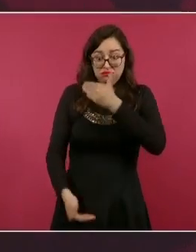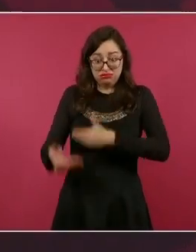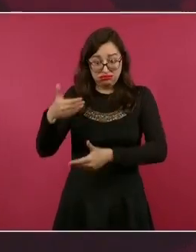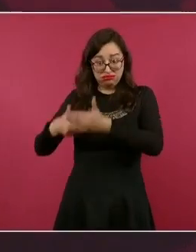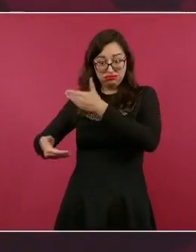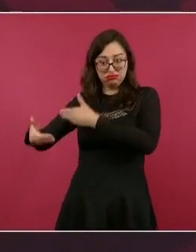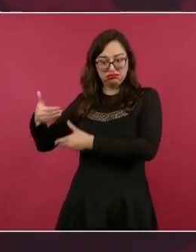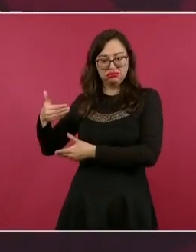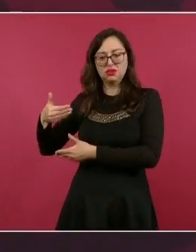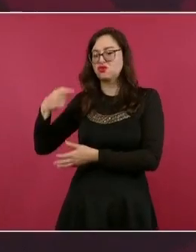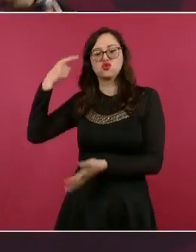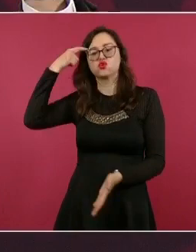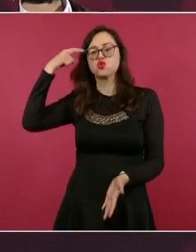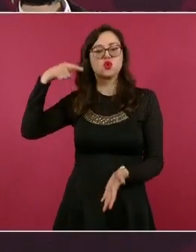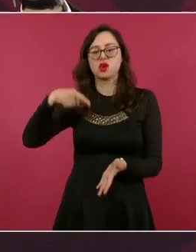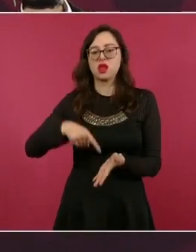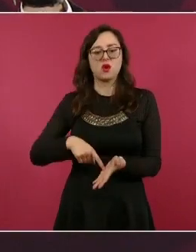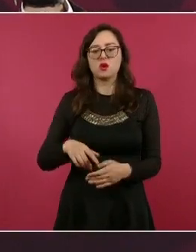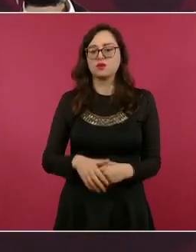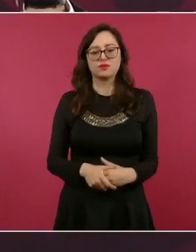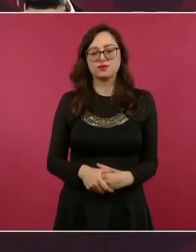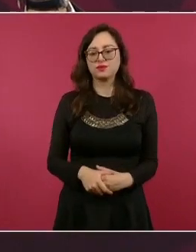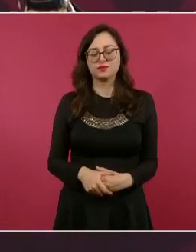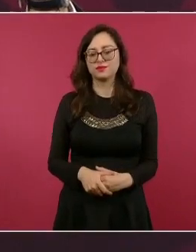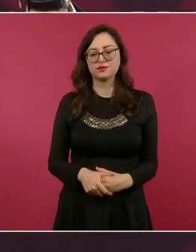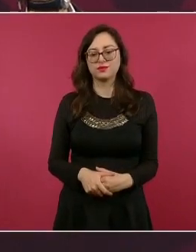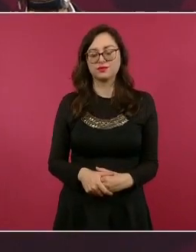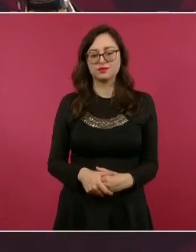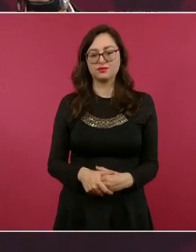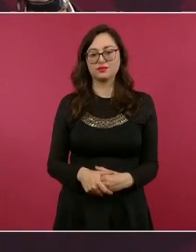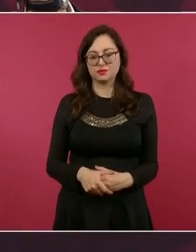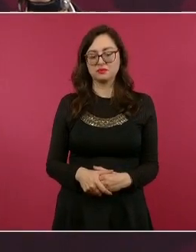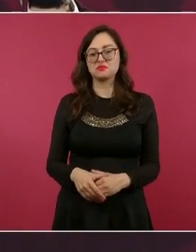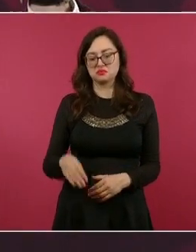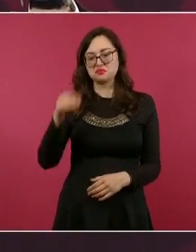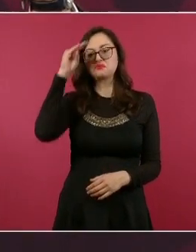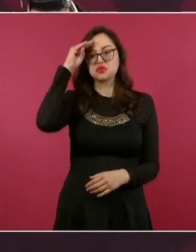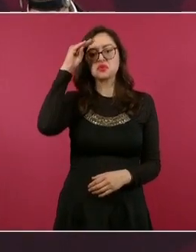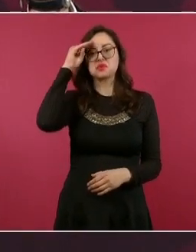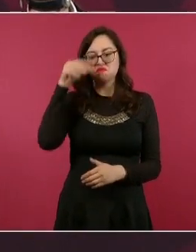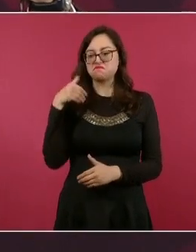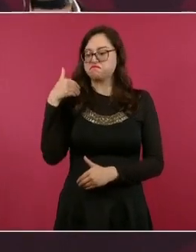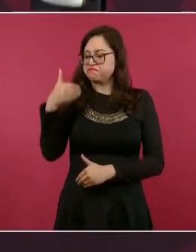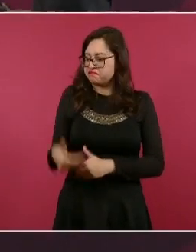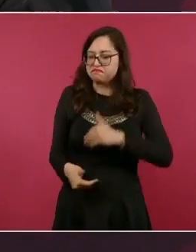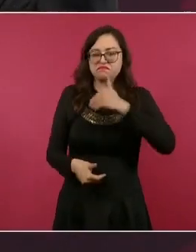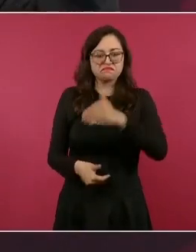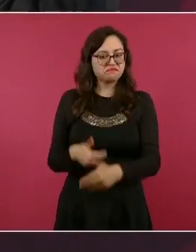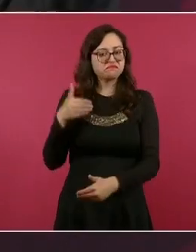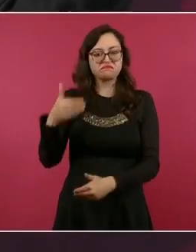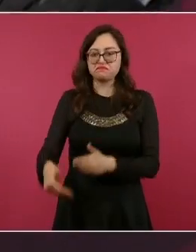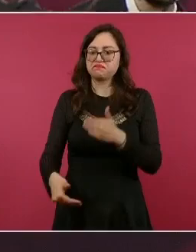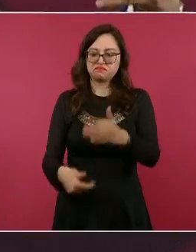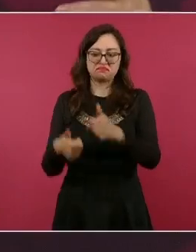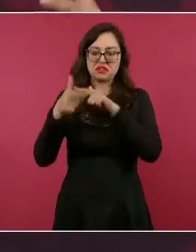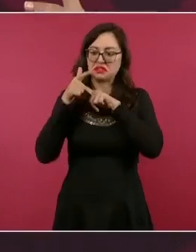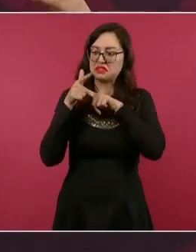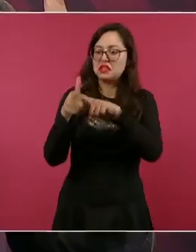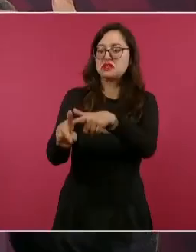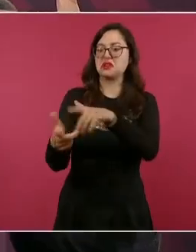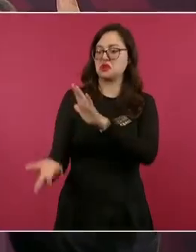crecimiento. Van a seguirse construyendo grandes obras de